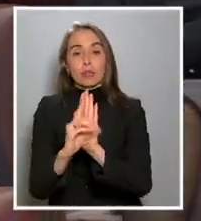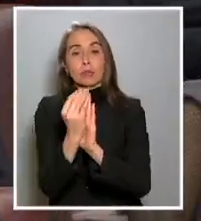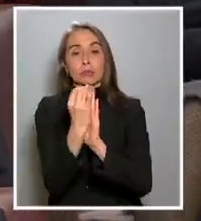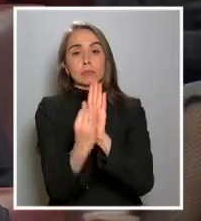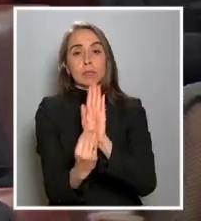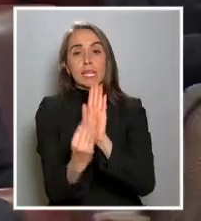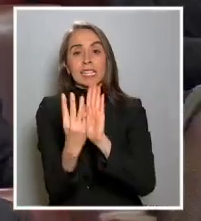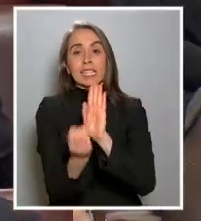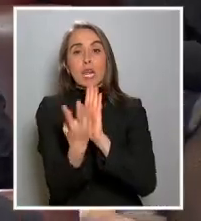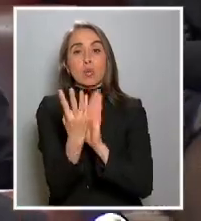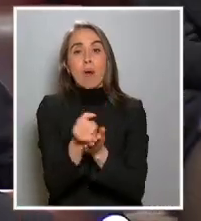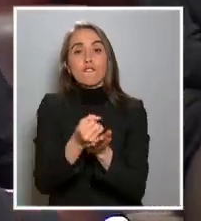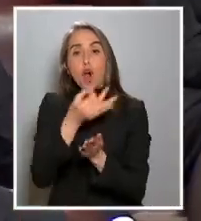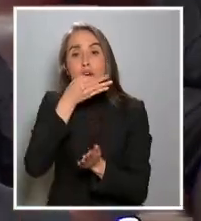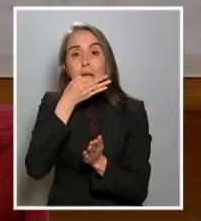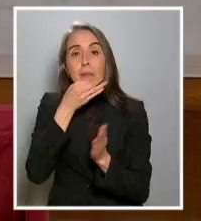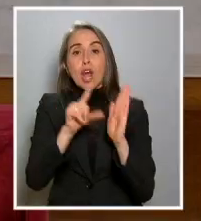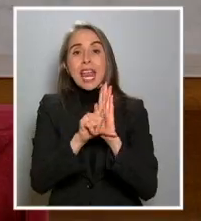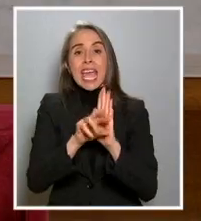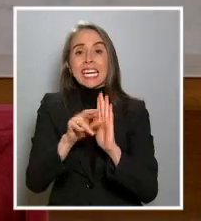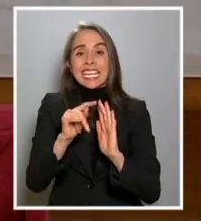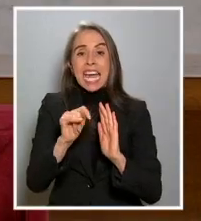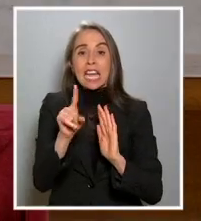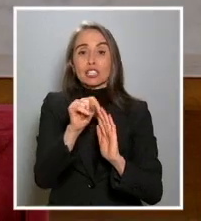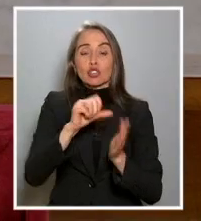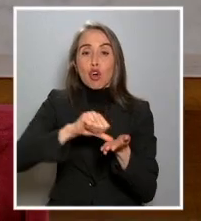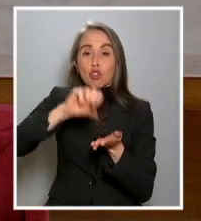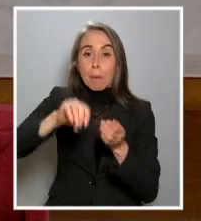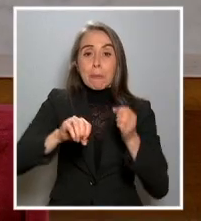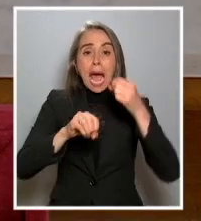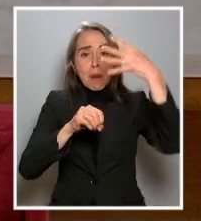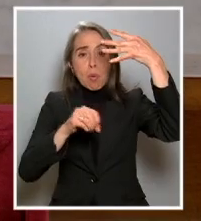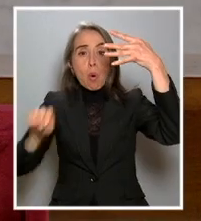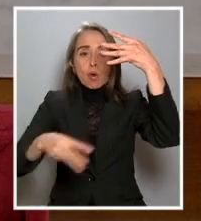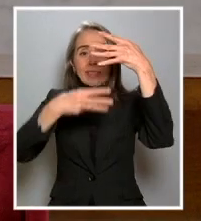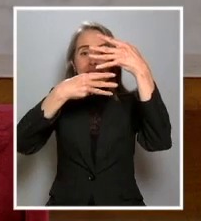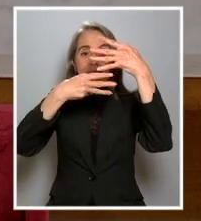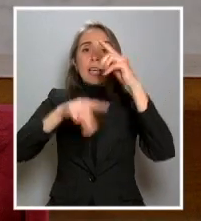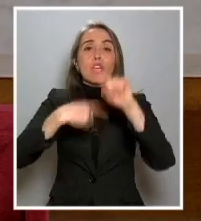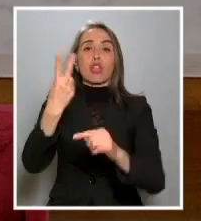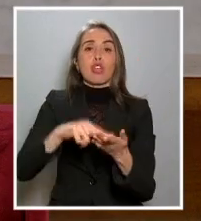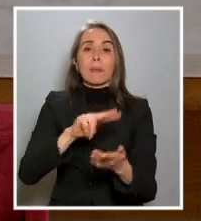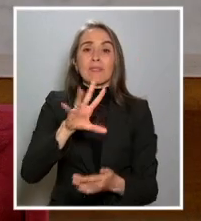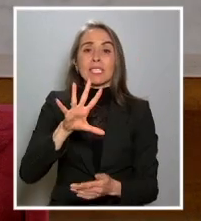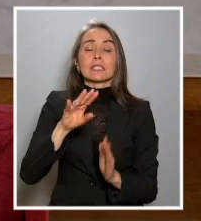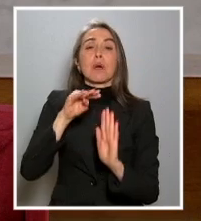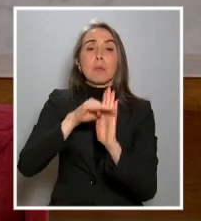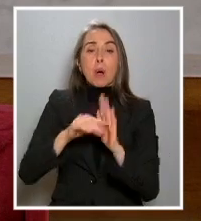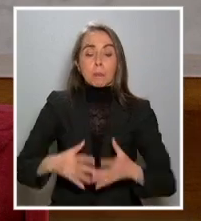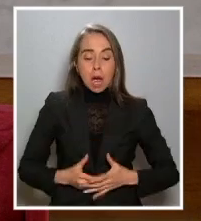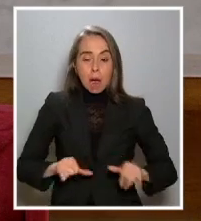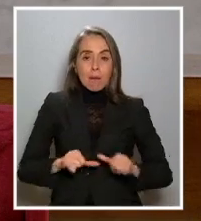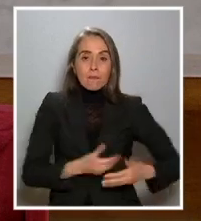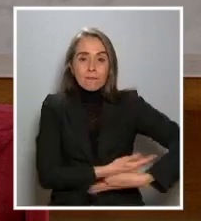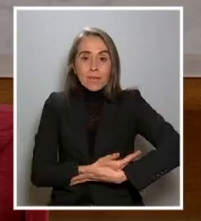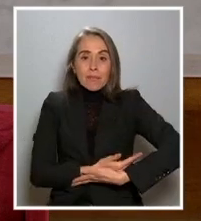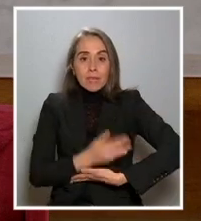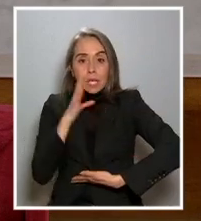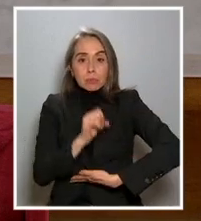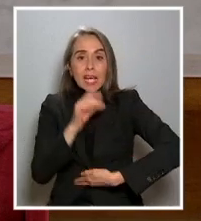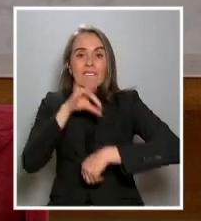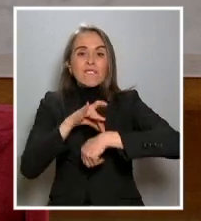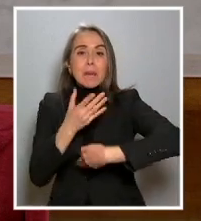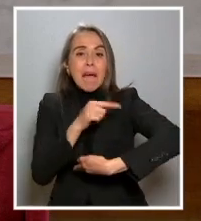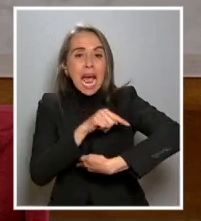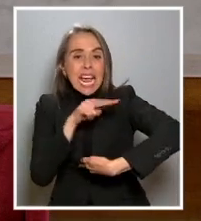incorpora 3 nuevos medicamentos a la ley Ricarte Soto y desde el 2025 se ampliará el programa de pesquisa neonatal, muy importante